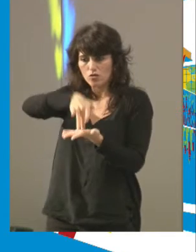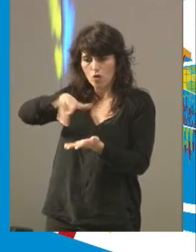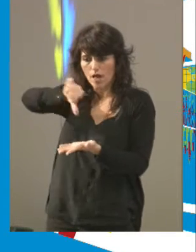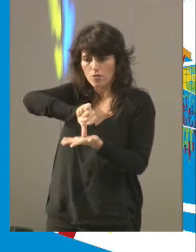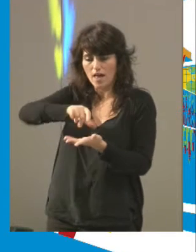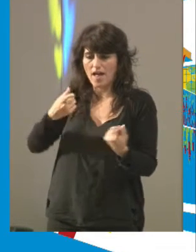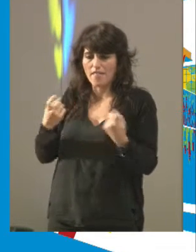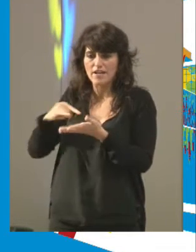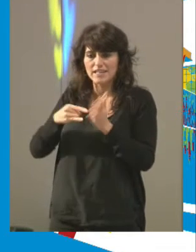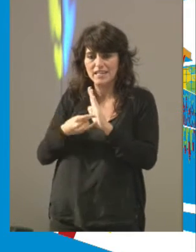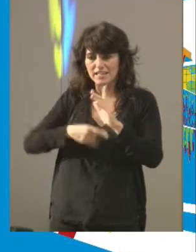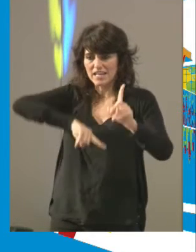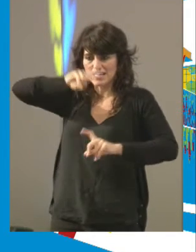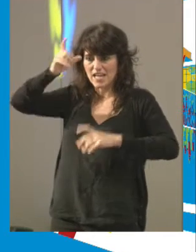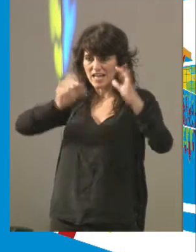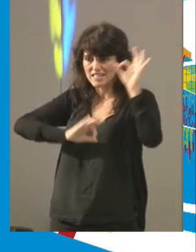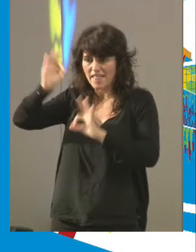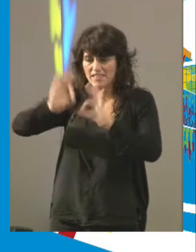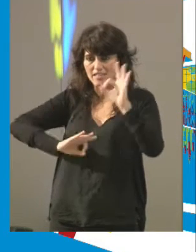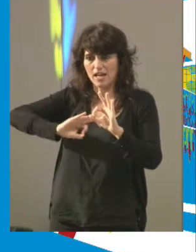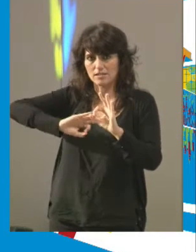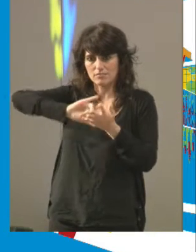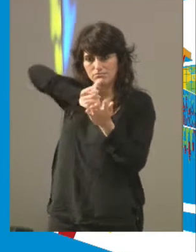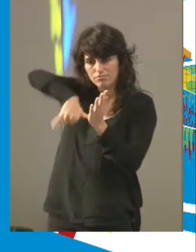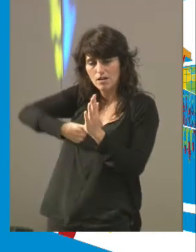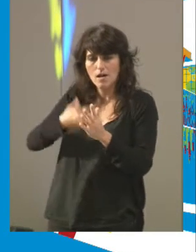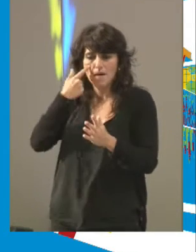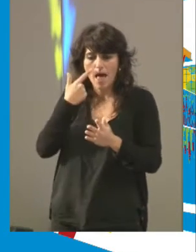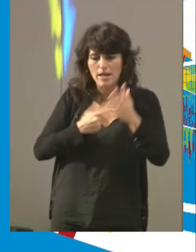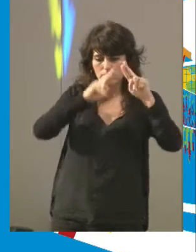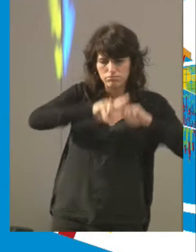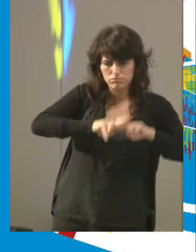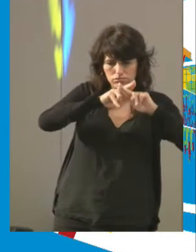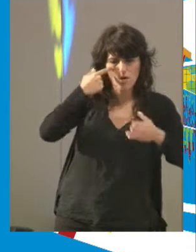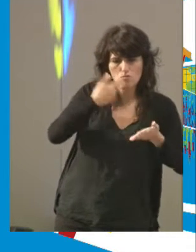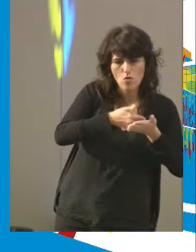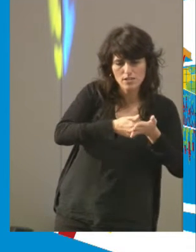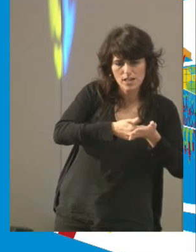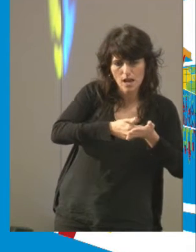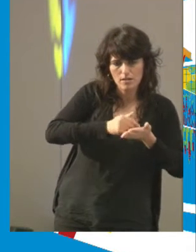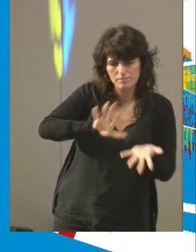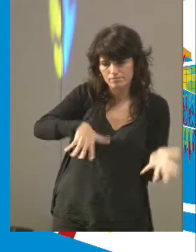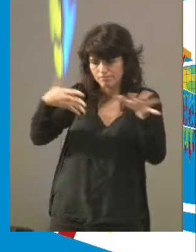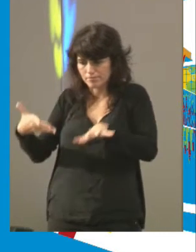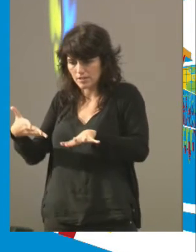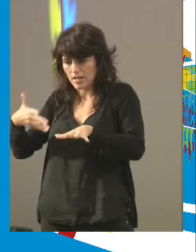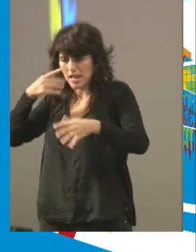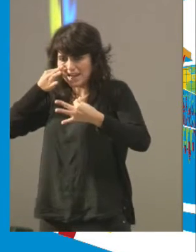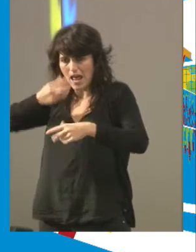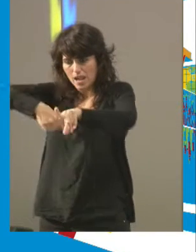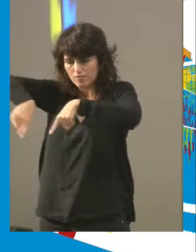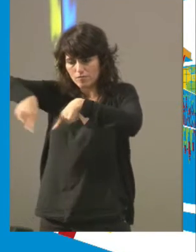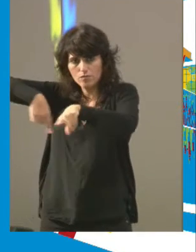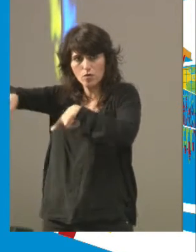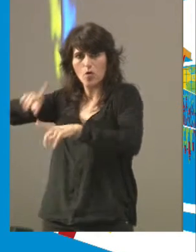utilizar técnicas estadísticas de extrapolación para pasar de ese análisis muestral a los hábitos generales de movilidad que se producen en un entorno como el